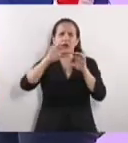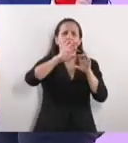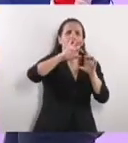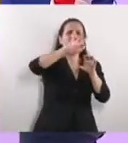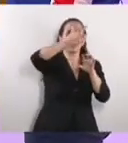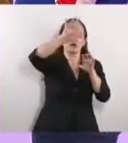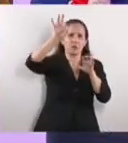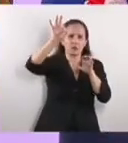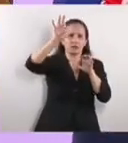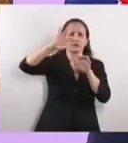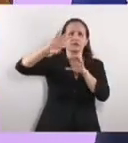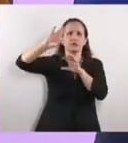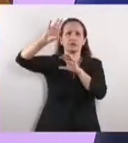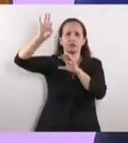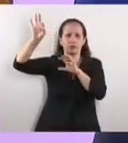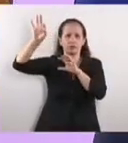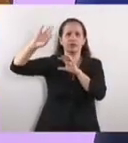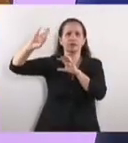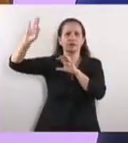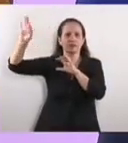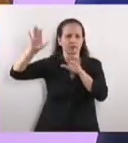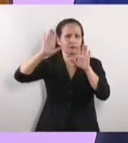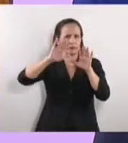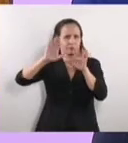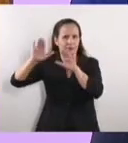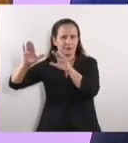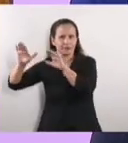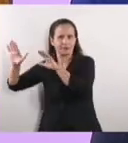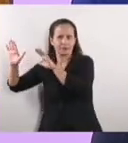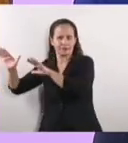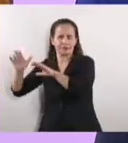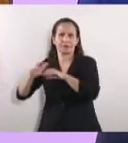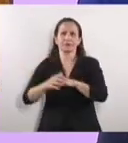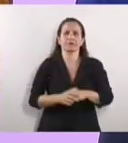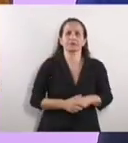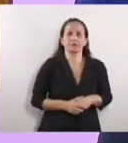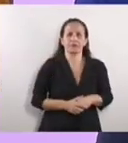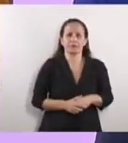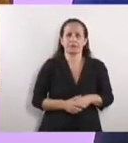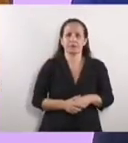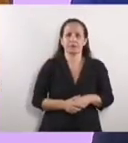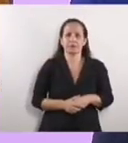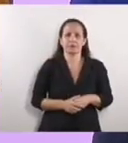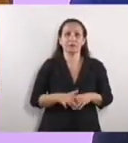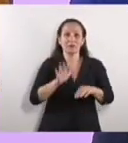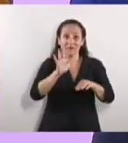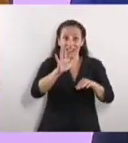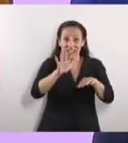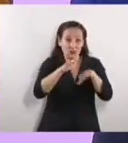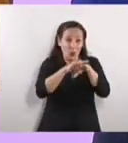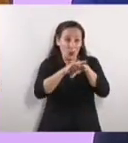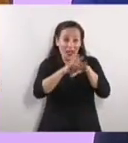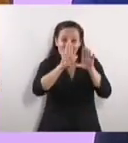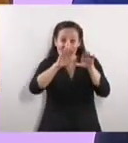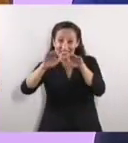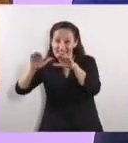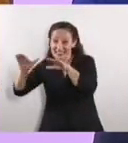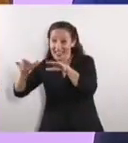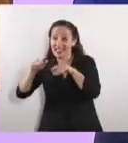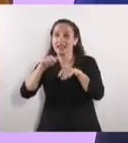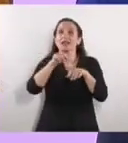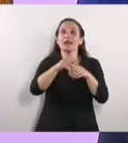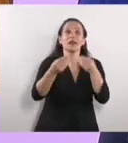estructura base que va a conformar a todos los grupos sanguíneos. Esta estructura base va a ser el grupo